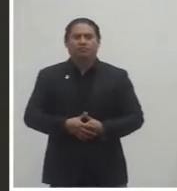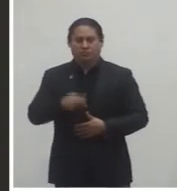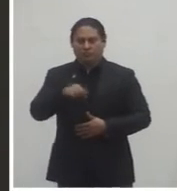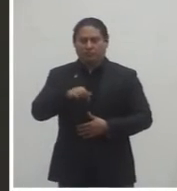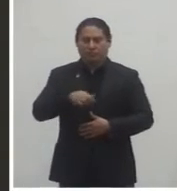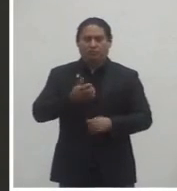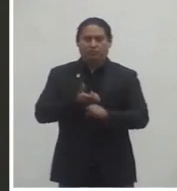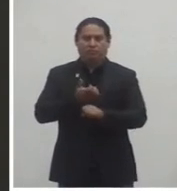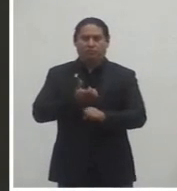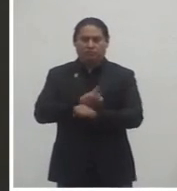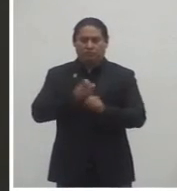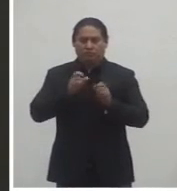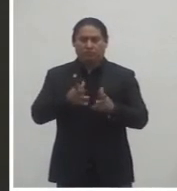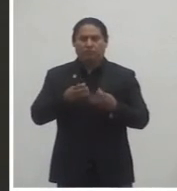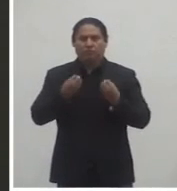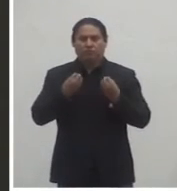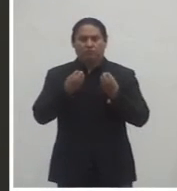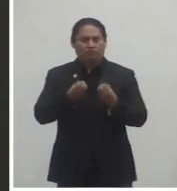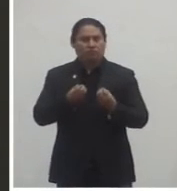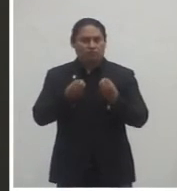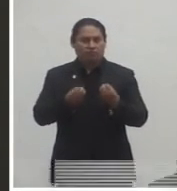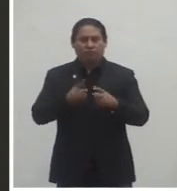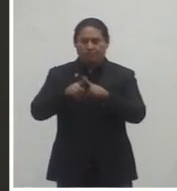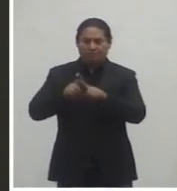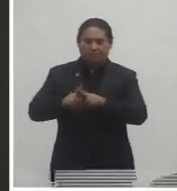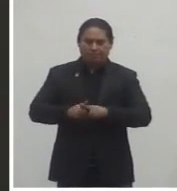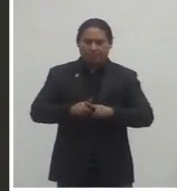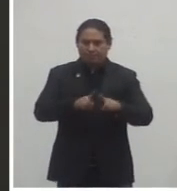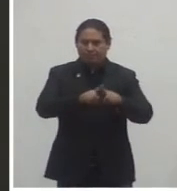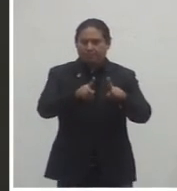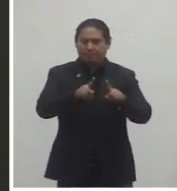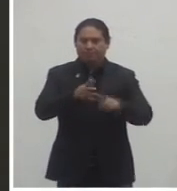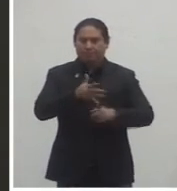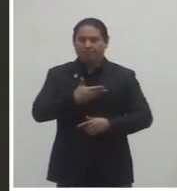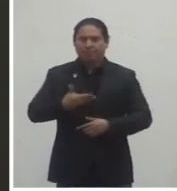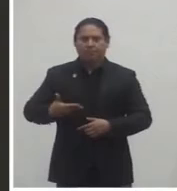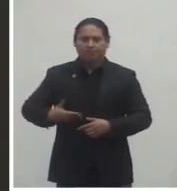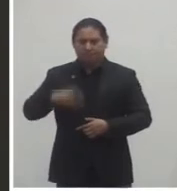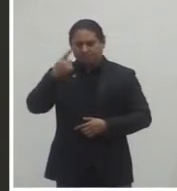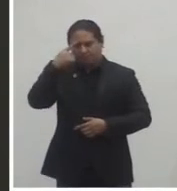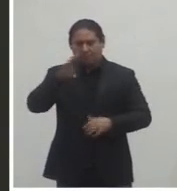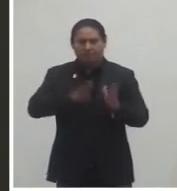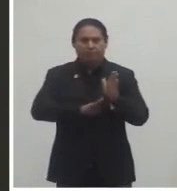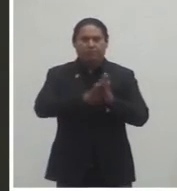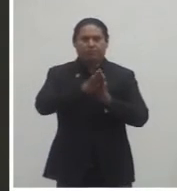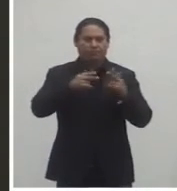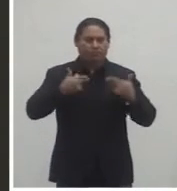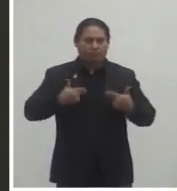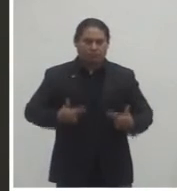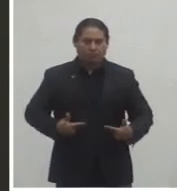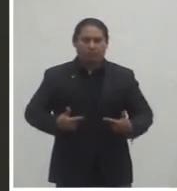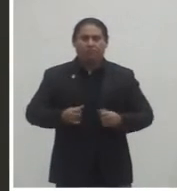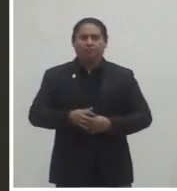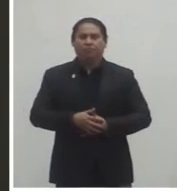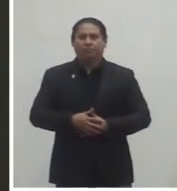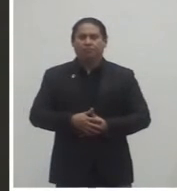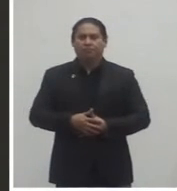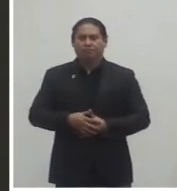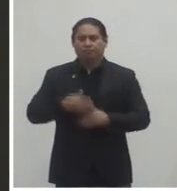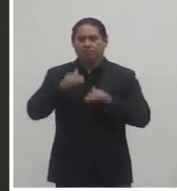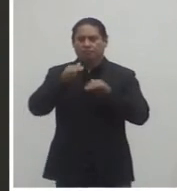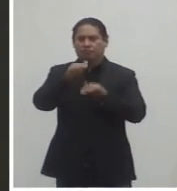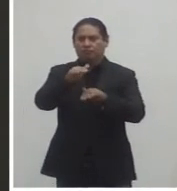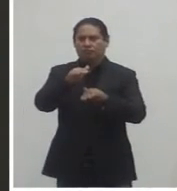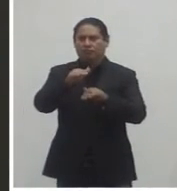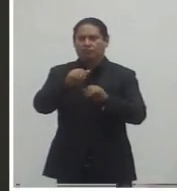de Chiapas hay decenas de acciones que se sitúan dentro de esta visión presidencial para el desarrollo humano, sobre todo para los